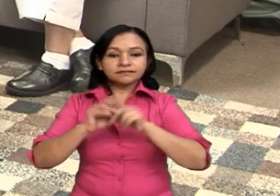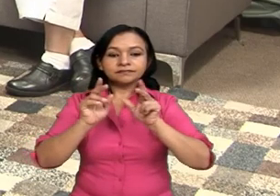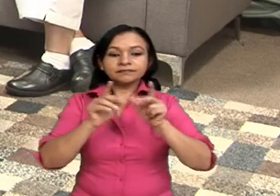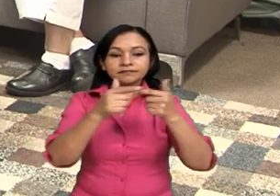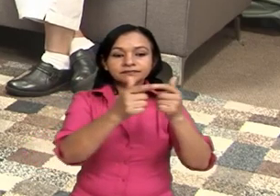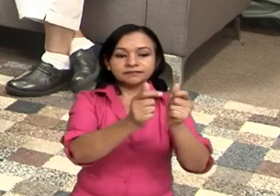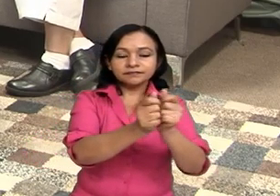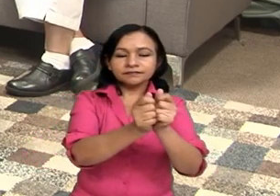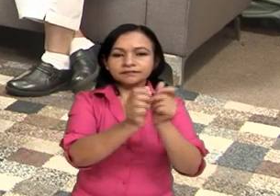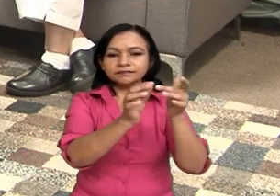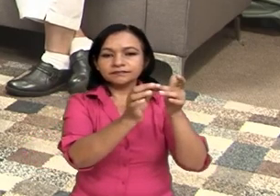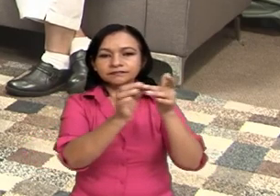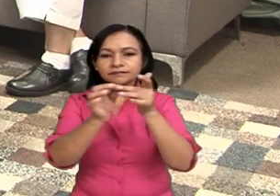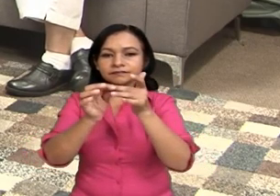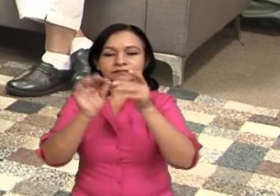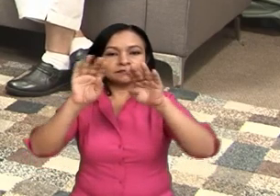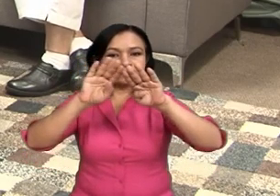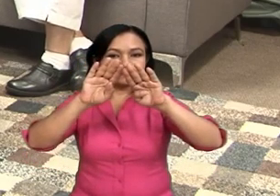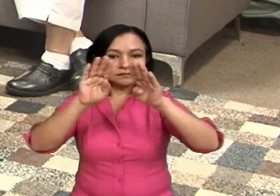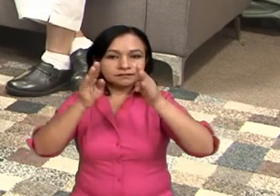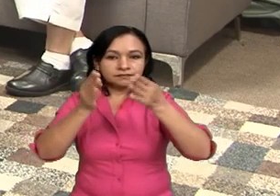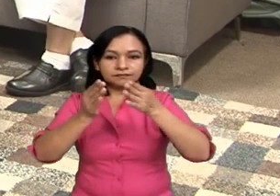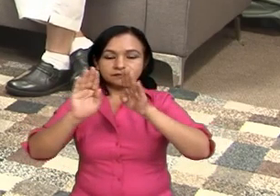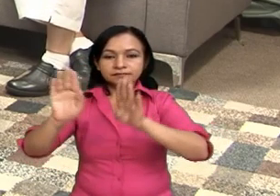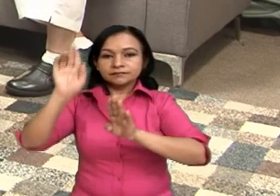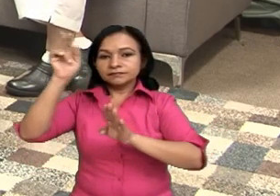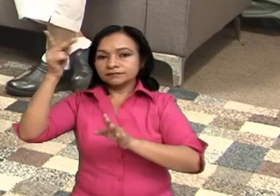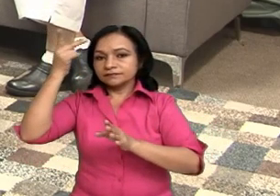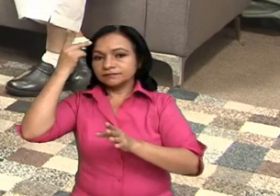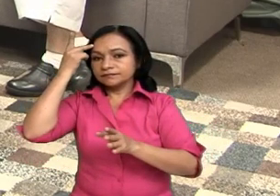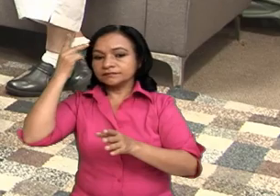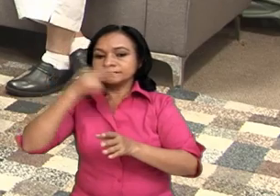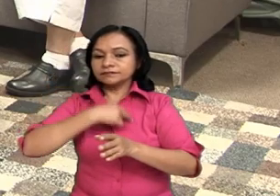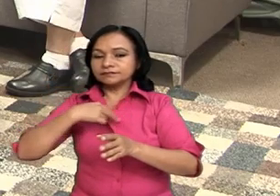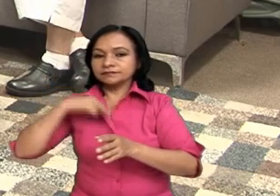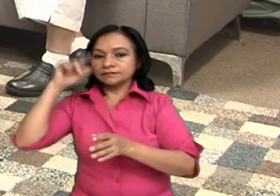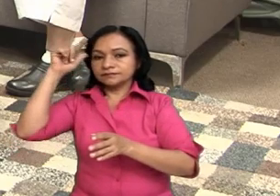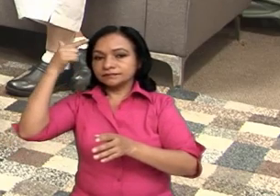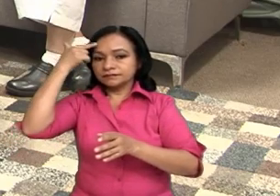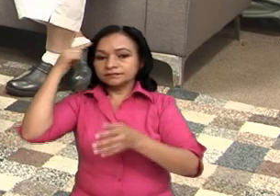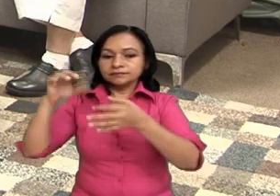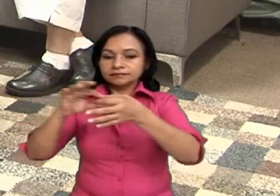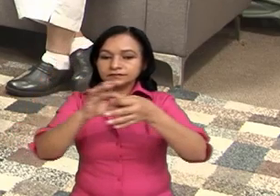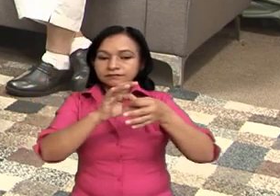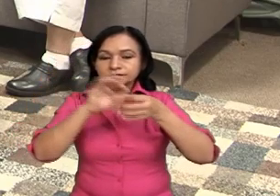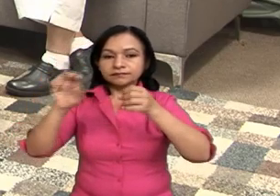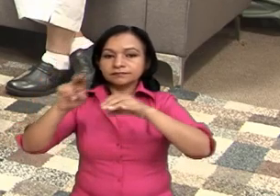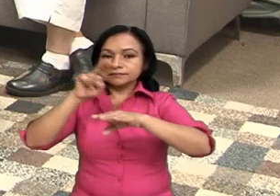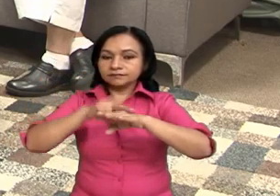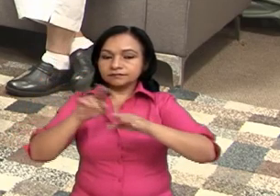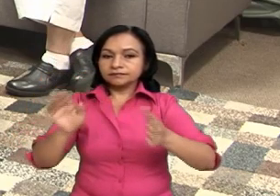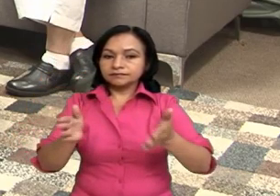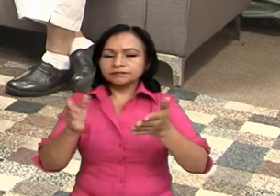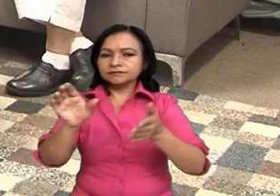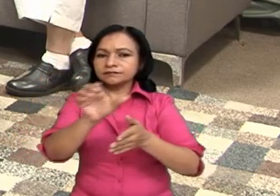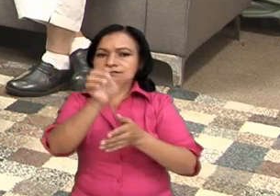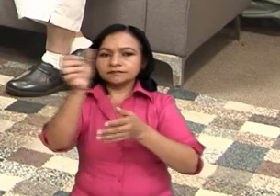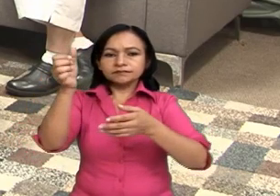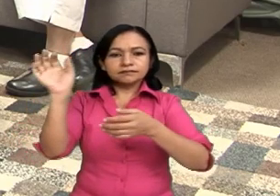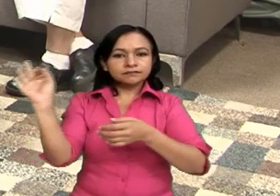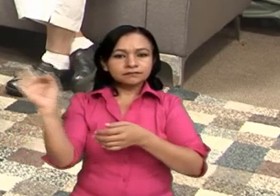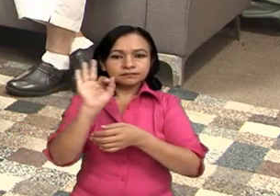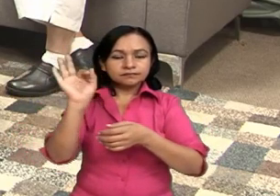las mujeres, ¿no? A partir de esas políticas que fomenta el Gobierno de Reconciliación y Unidad Nacional. ¿Cuáles serían algunos de los otros lineamientos de trabajo que